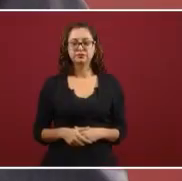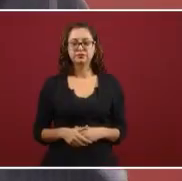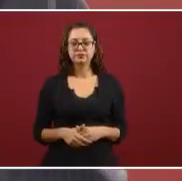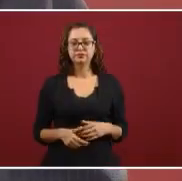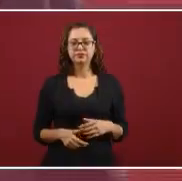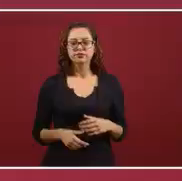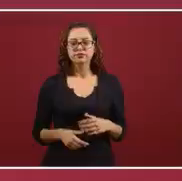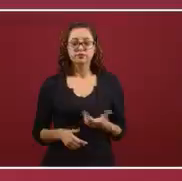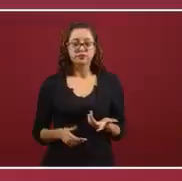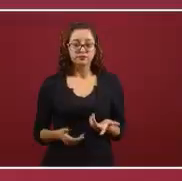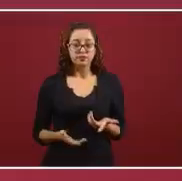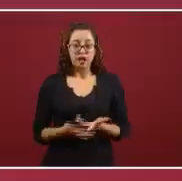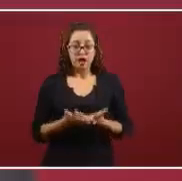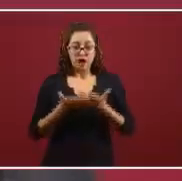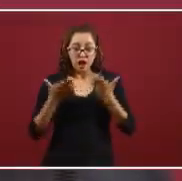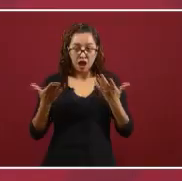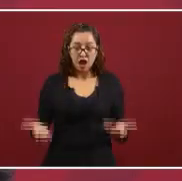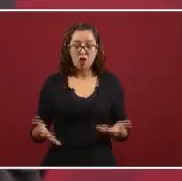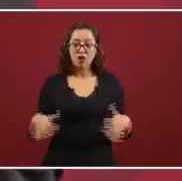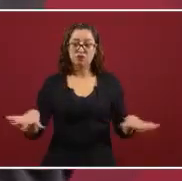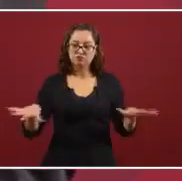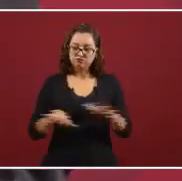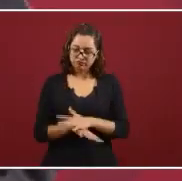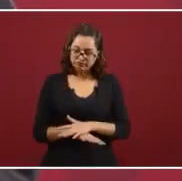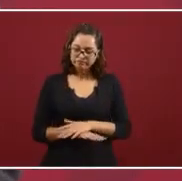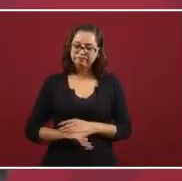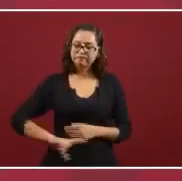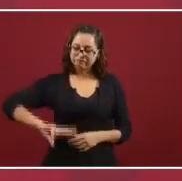Este cambio es de verdad,